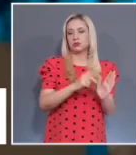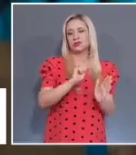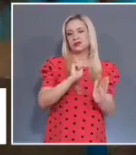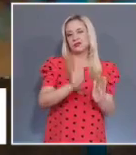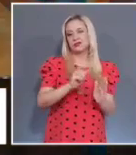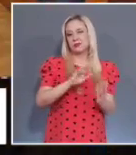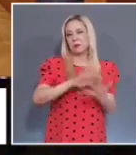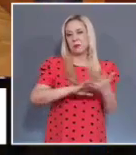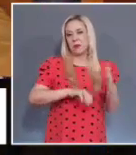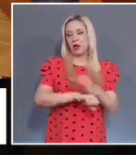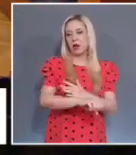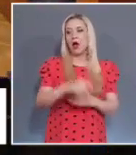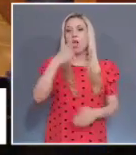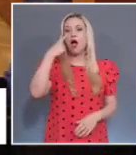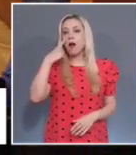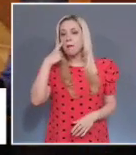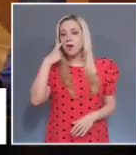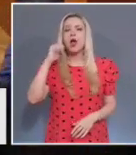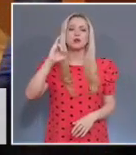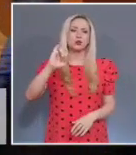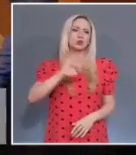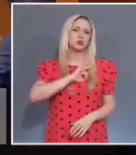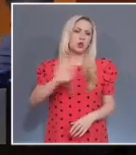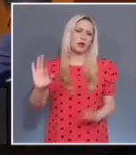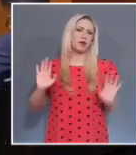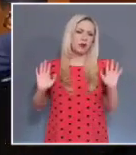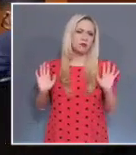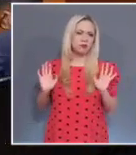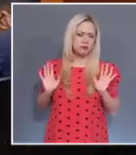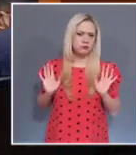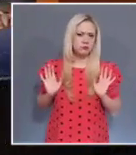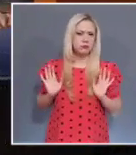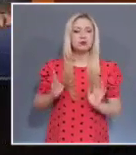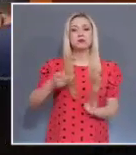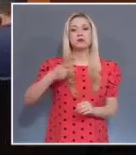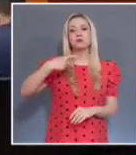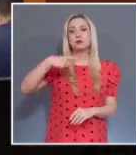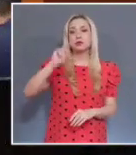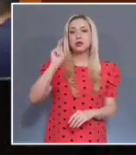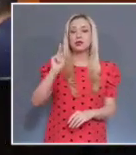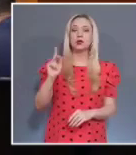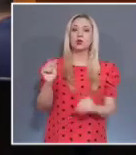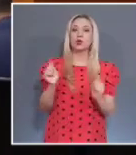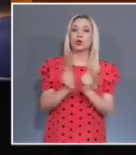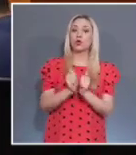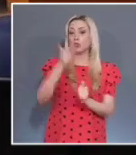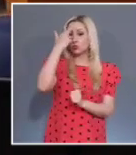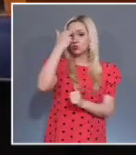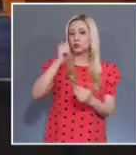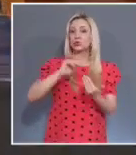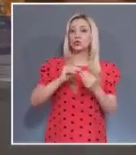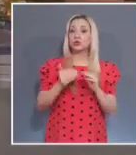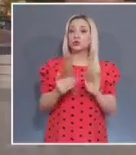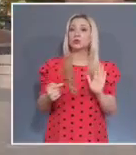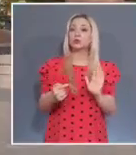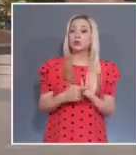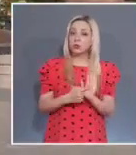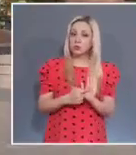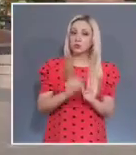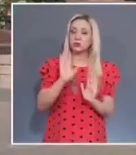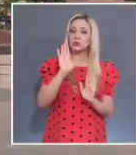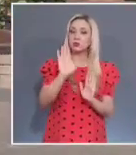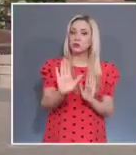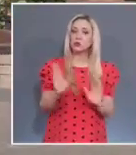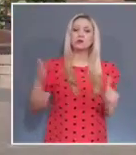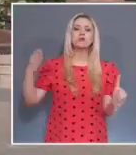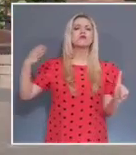estimó que, en este sentido, que la medida no puede considerarse irracional o desproporcionada, toda vez que su objetivo final